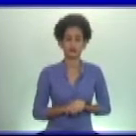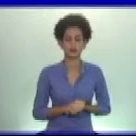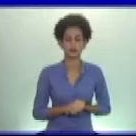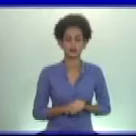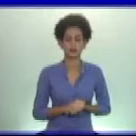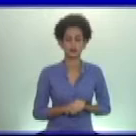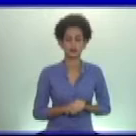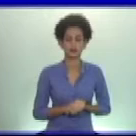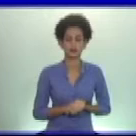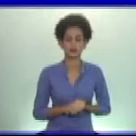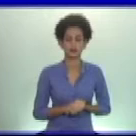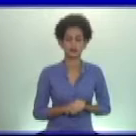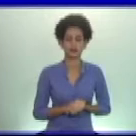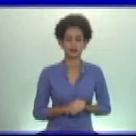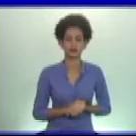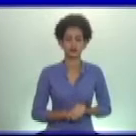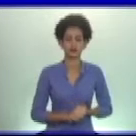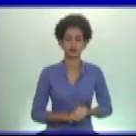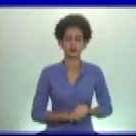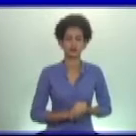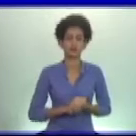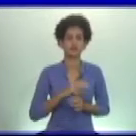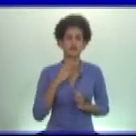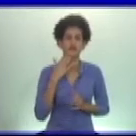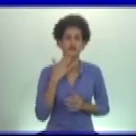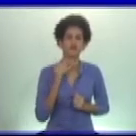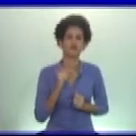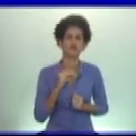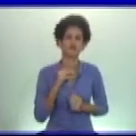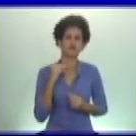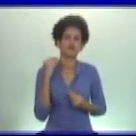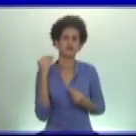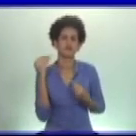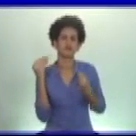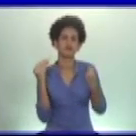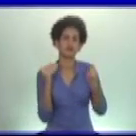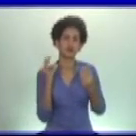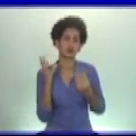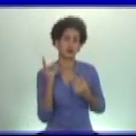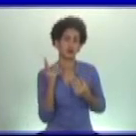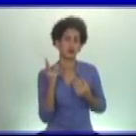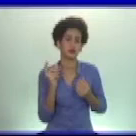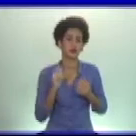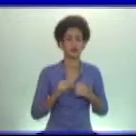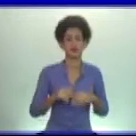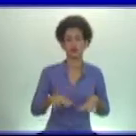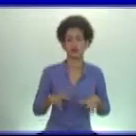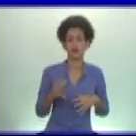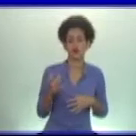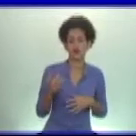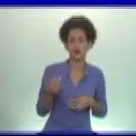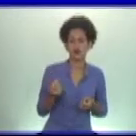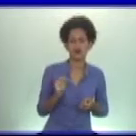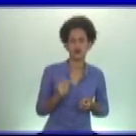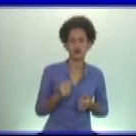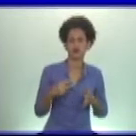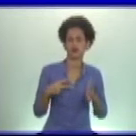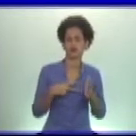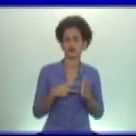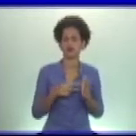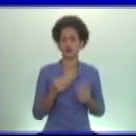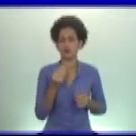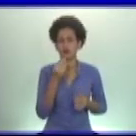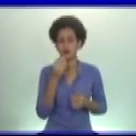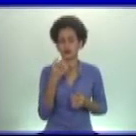sus divisores. Bueno, pensemos, los números naturales y cuántos divisores puede tener cada